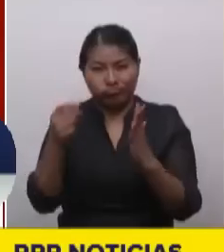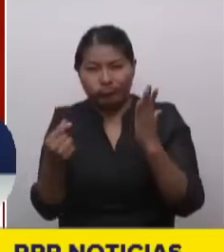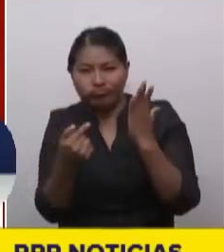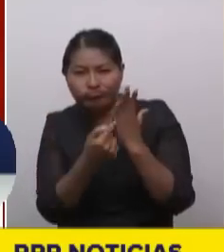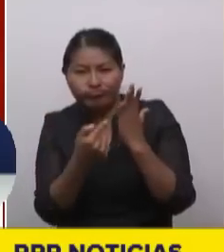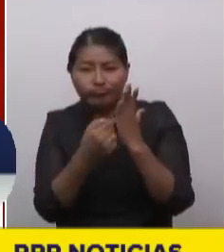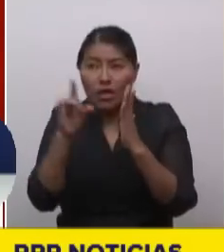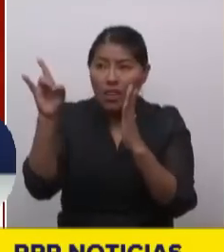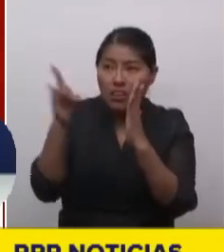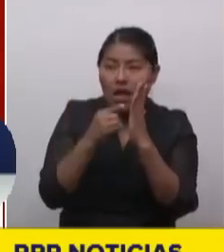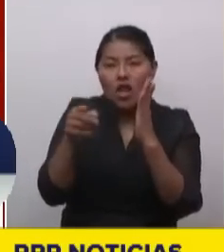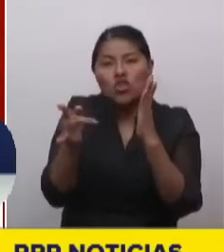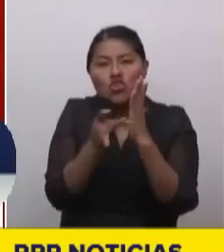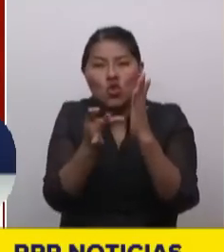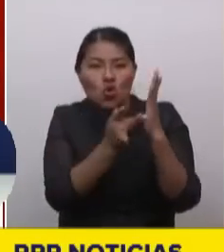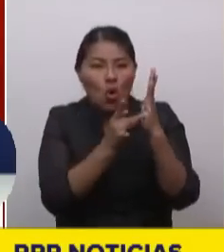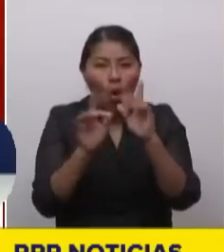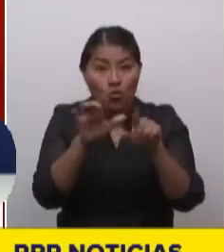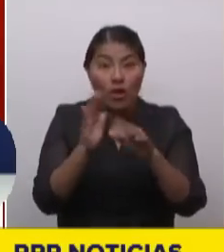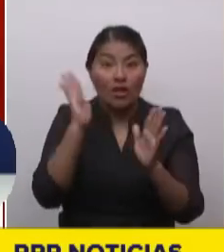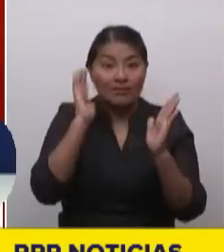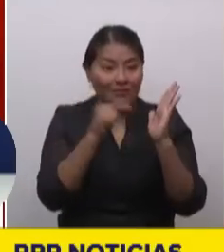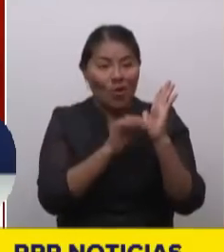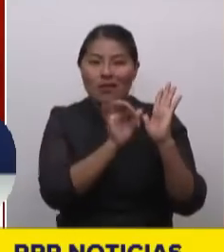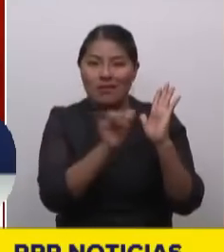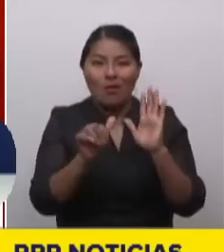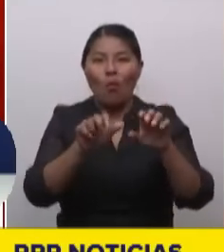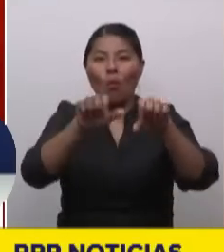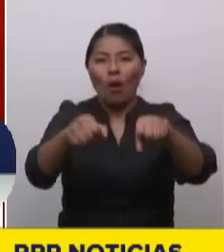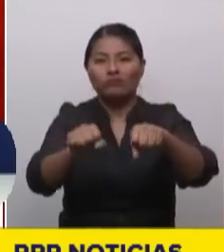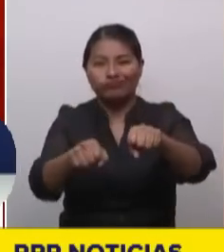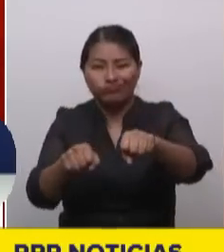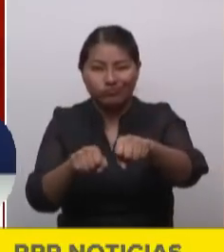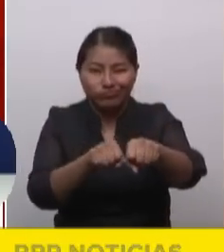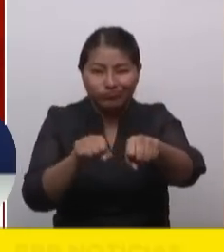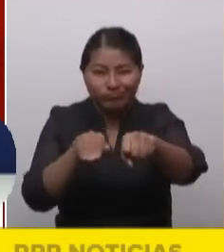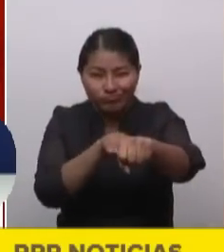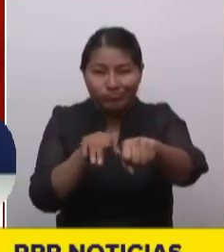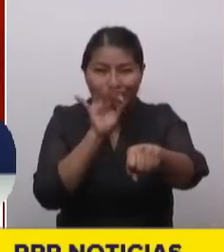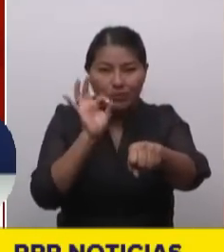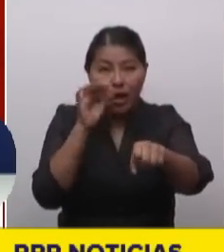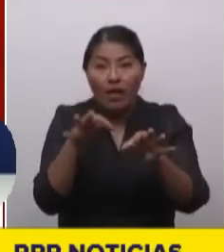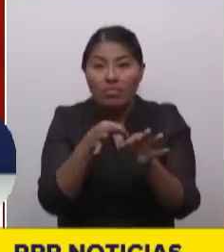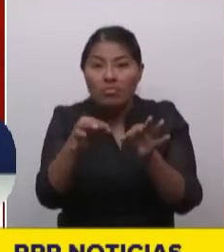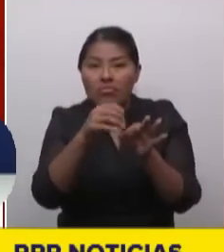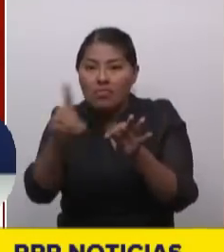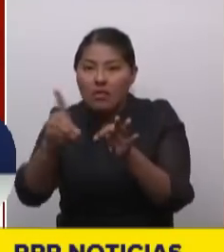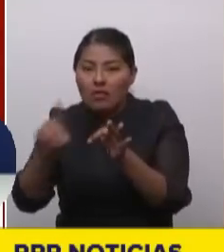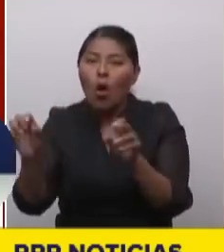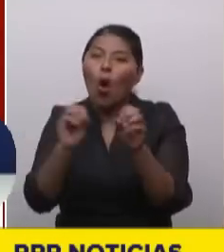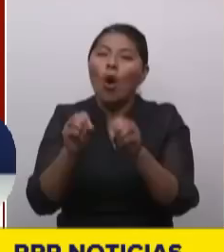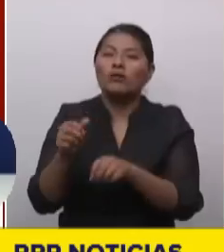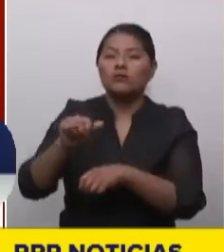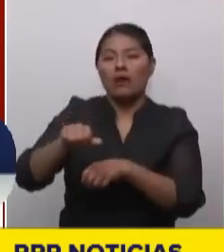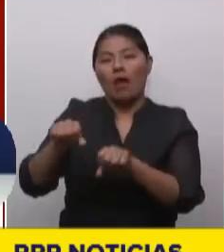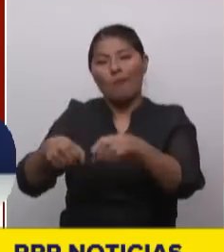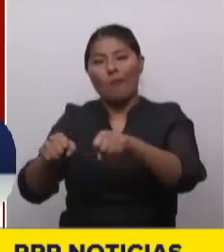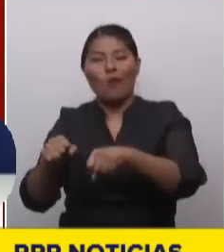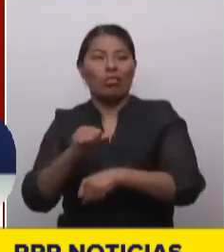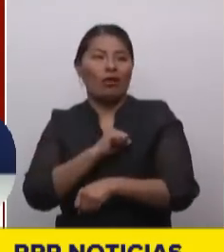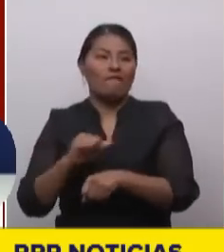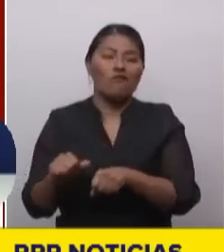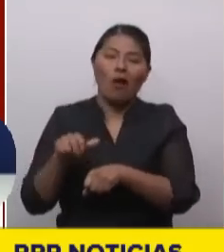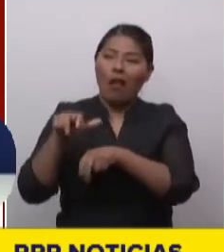tienen los celulares. Y panel de control en cada distrito para saber que la moto está trabajando y no lamentablemente esté flojeando